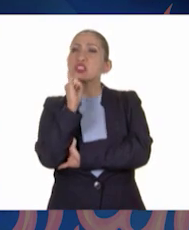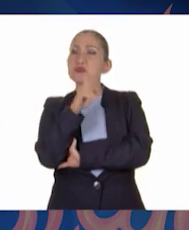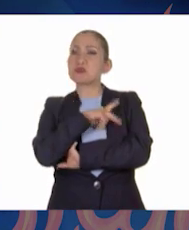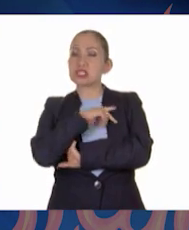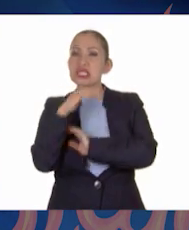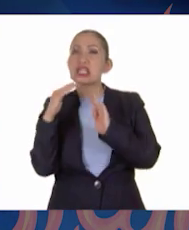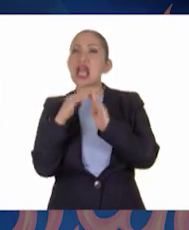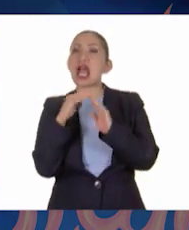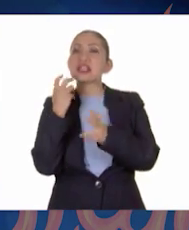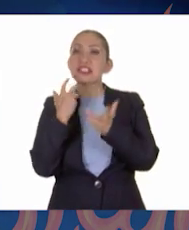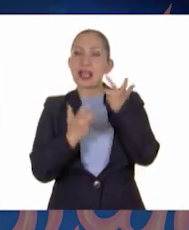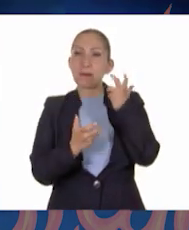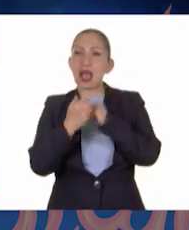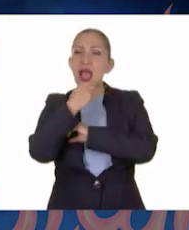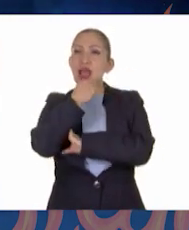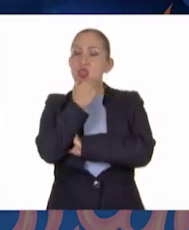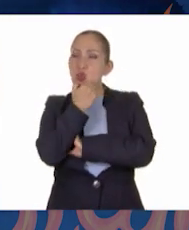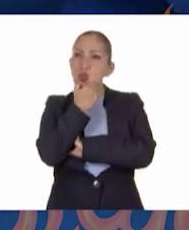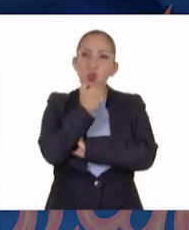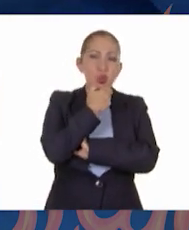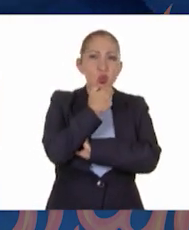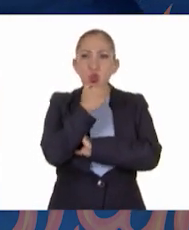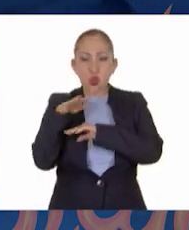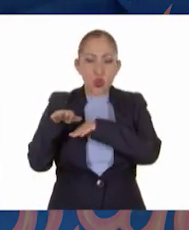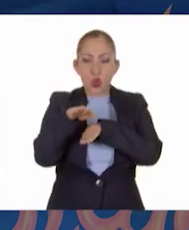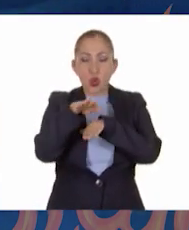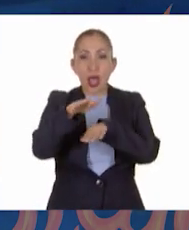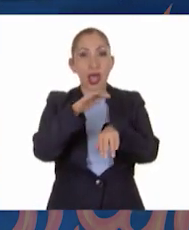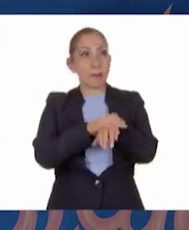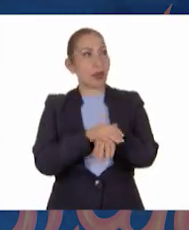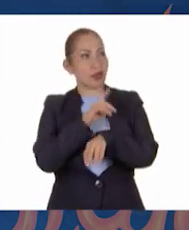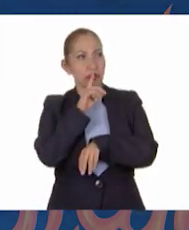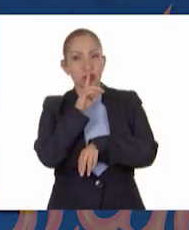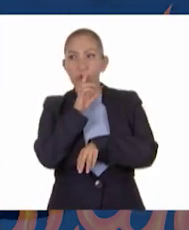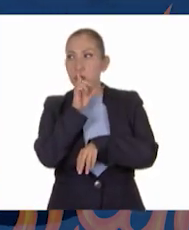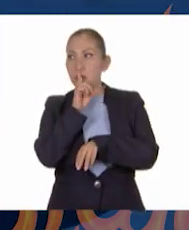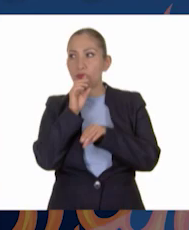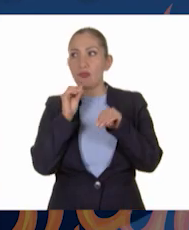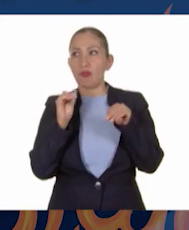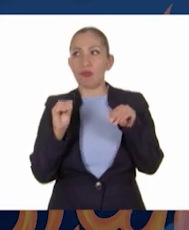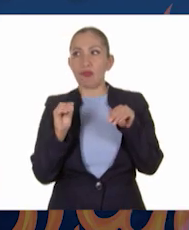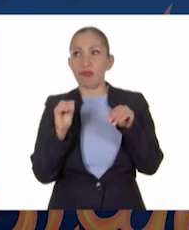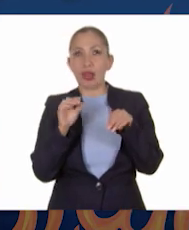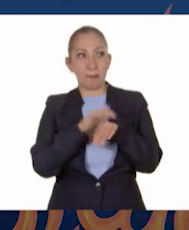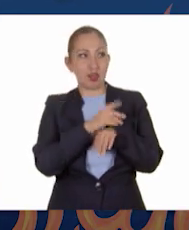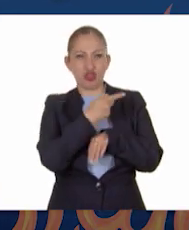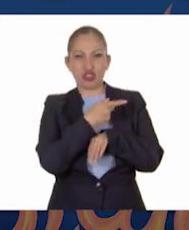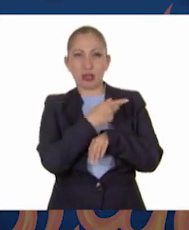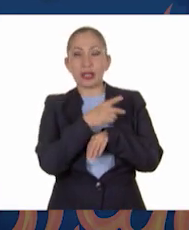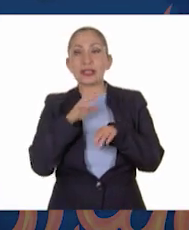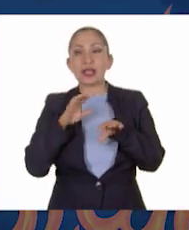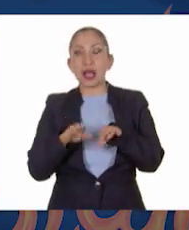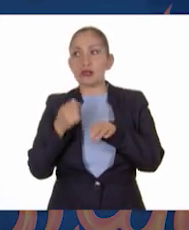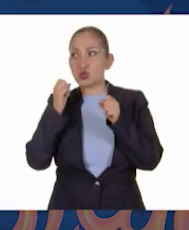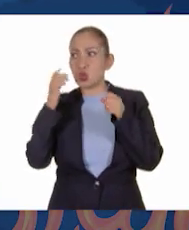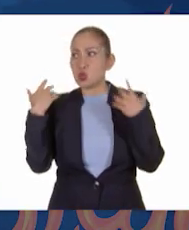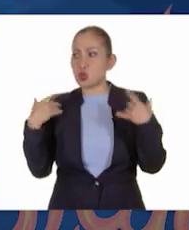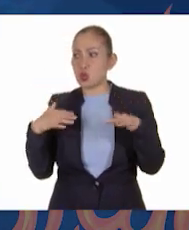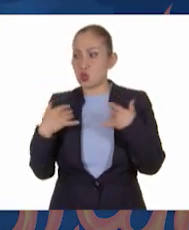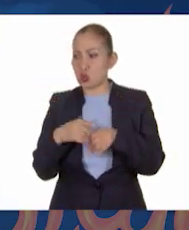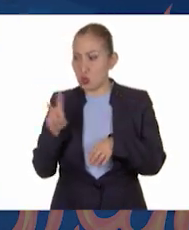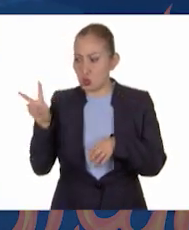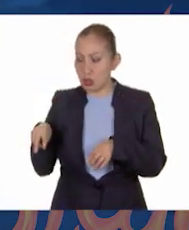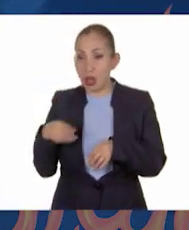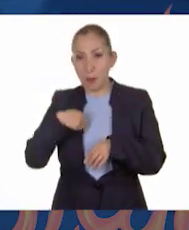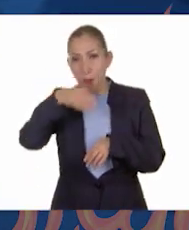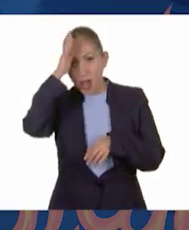mi casa se esté quemando». Los amigos guardaron un respetuoso y afable silencio, tanto lo admiraban.